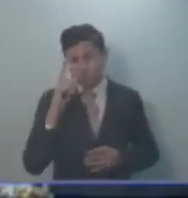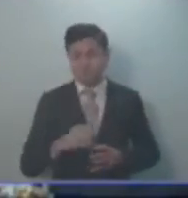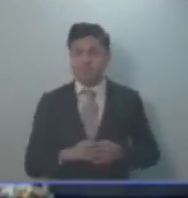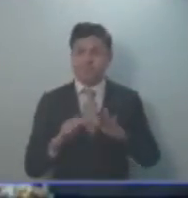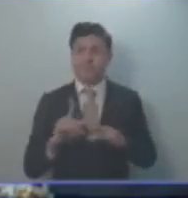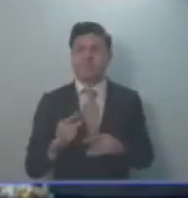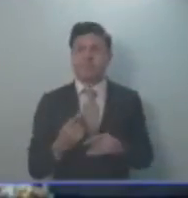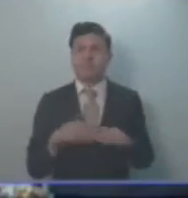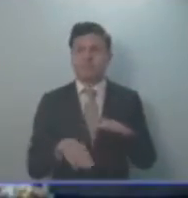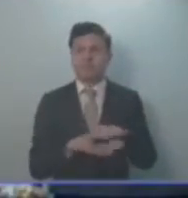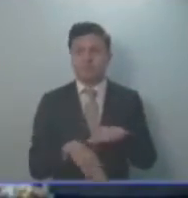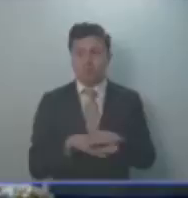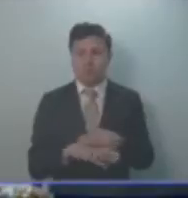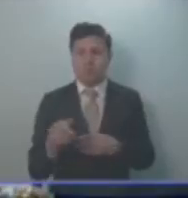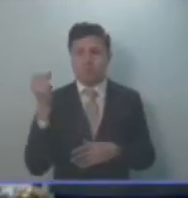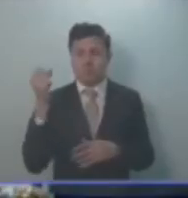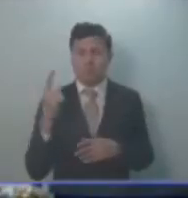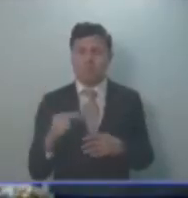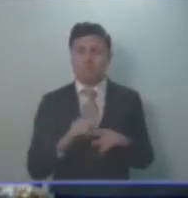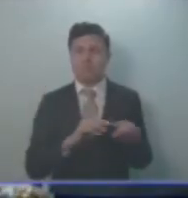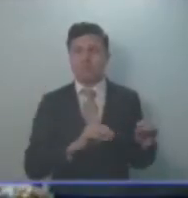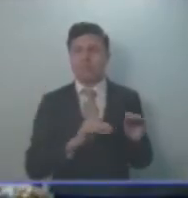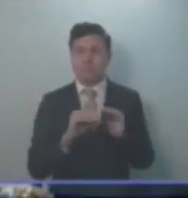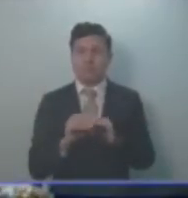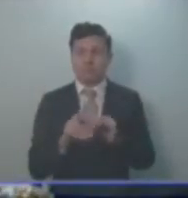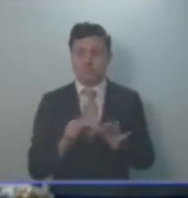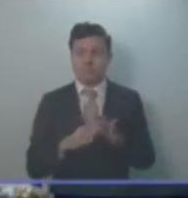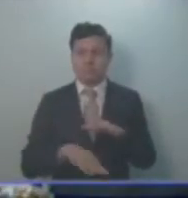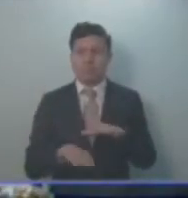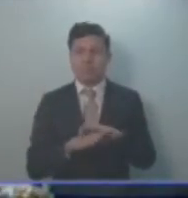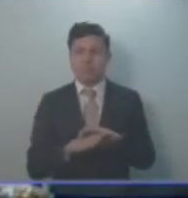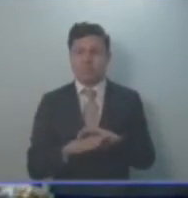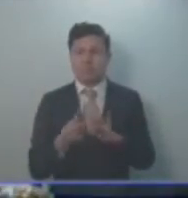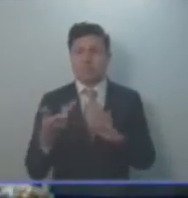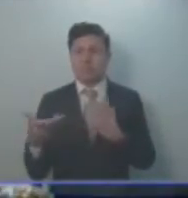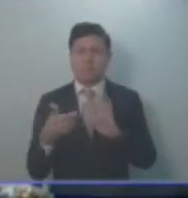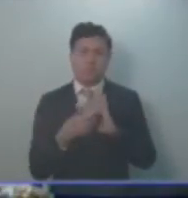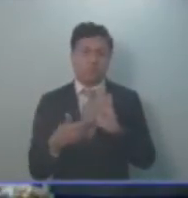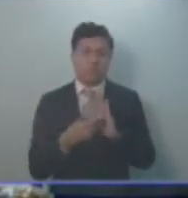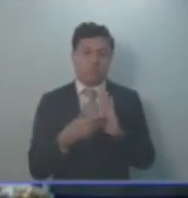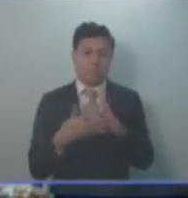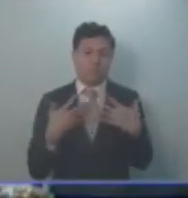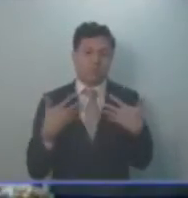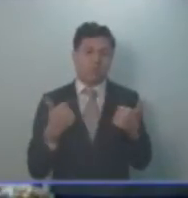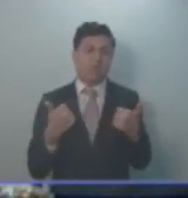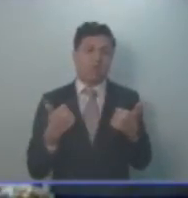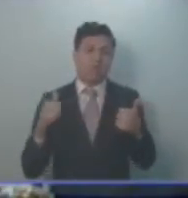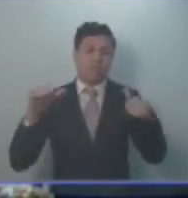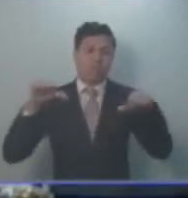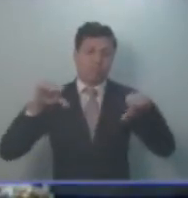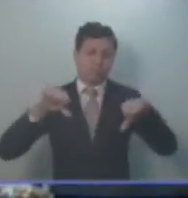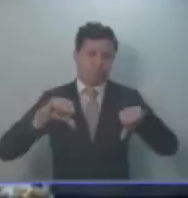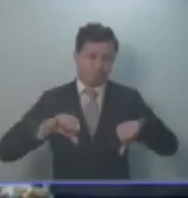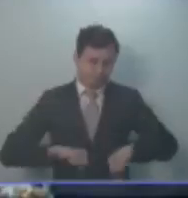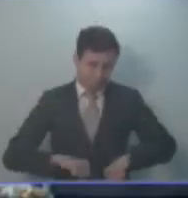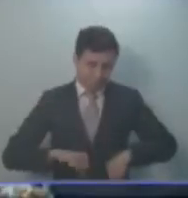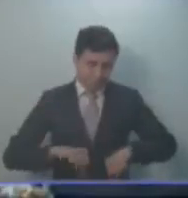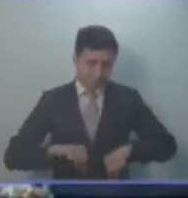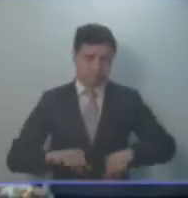pero principalmente patrimoniales, empeorando las condiciones de vida de las personas que lo